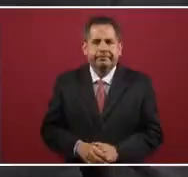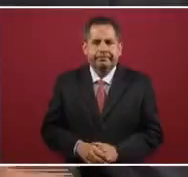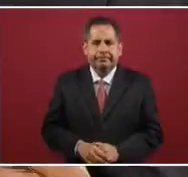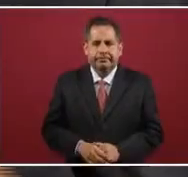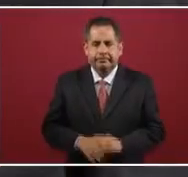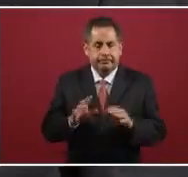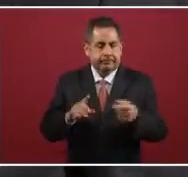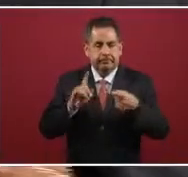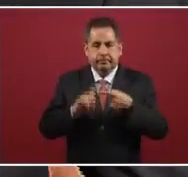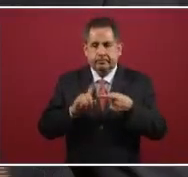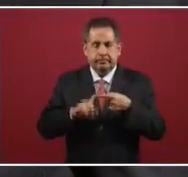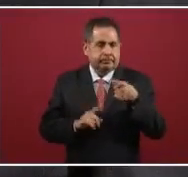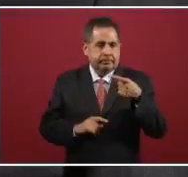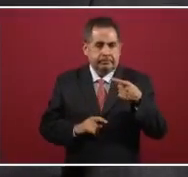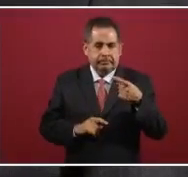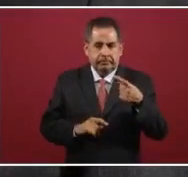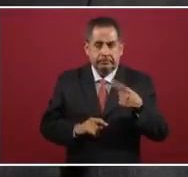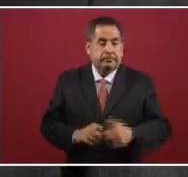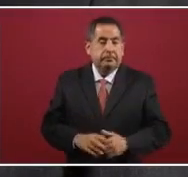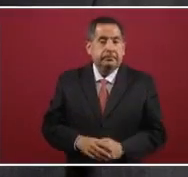de lo primero, yo soy